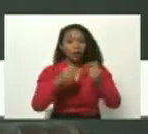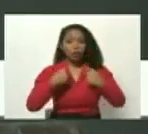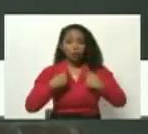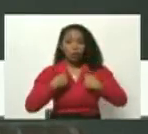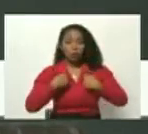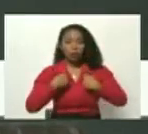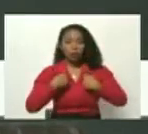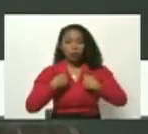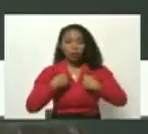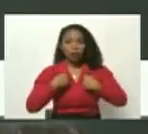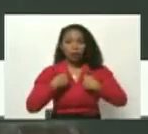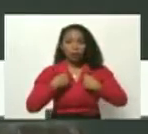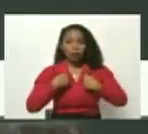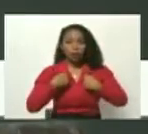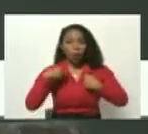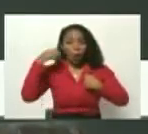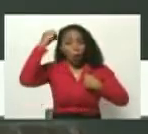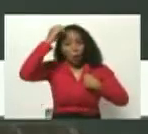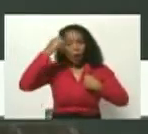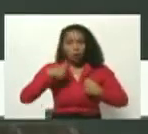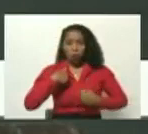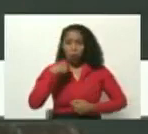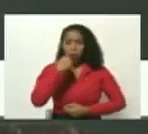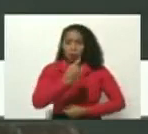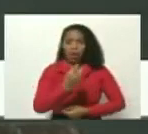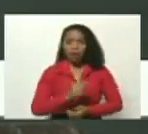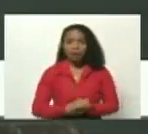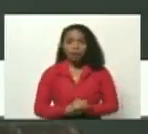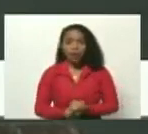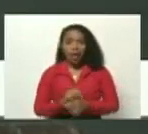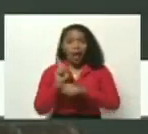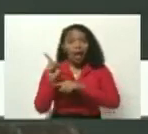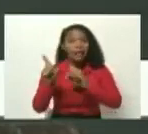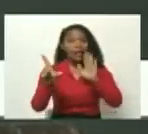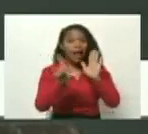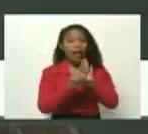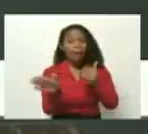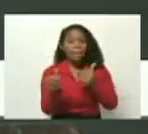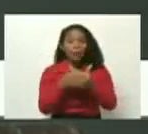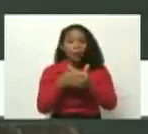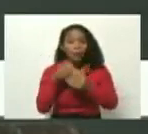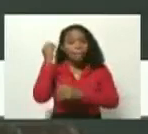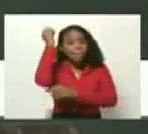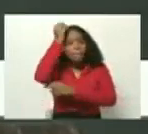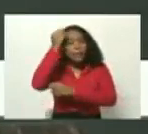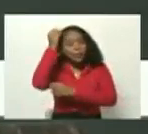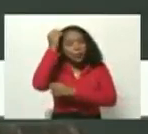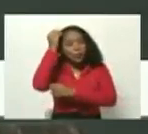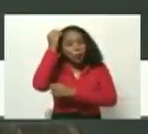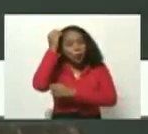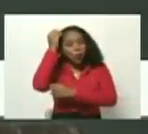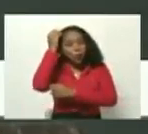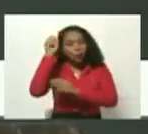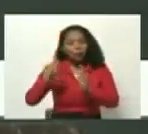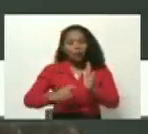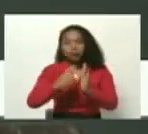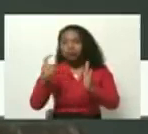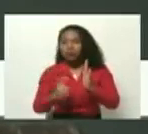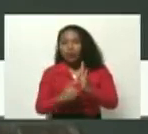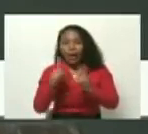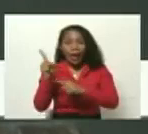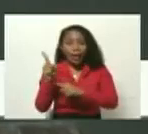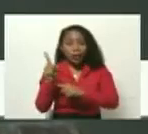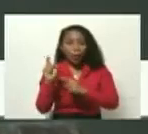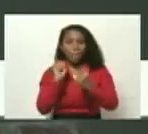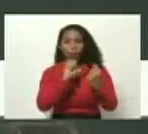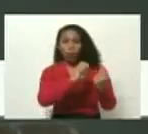y yo opinaba o dije que esa ley cierra un pensamiento generacional. Esos